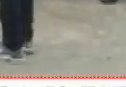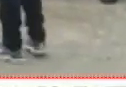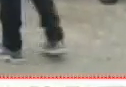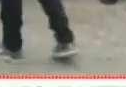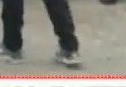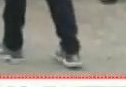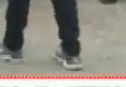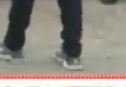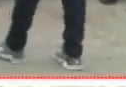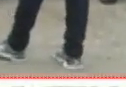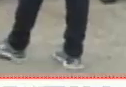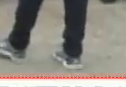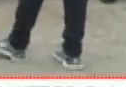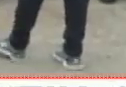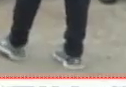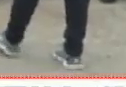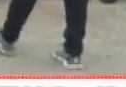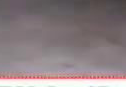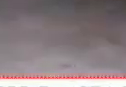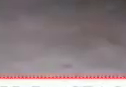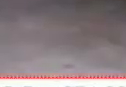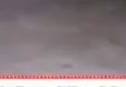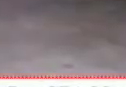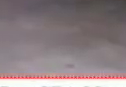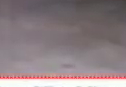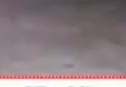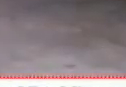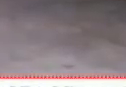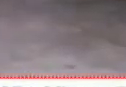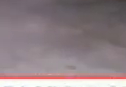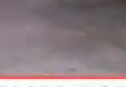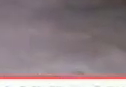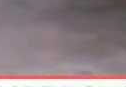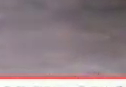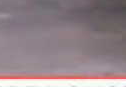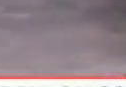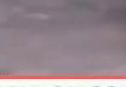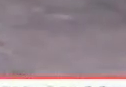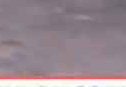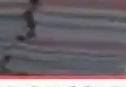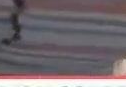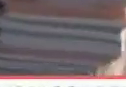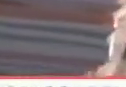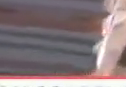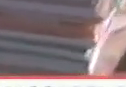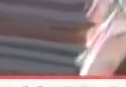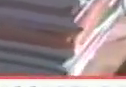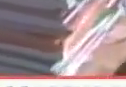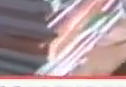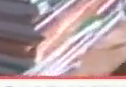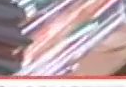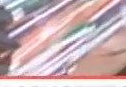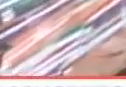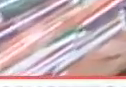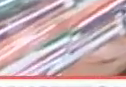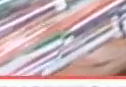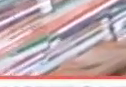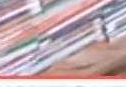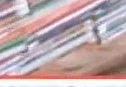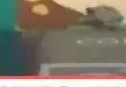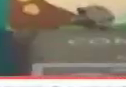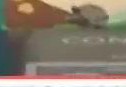una planificación extraordinaria no tenemos que decir hoy en este despliegue